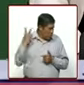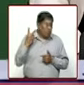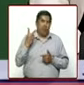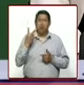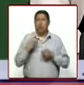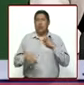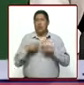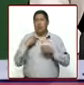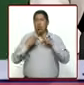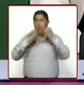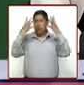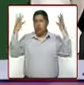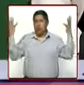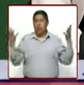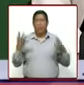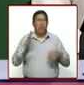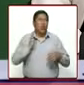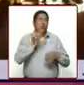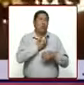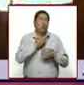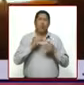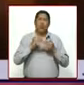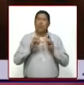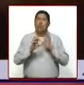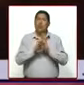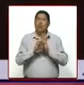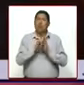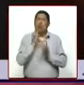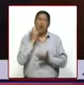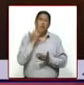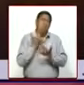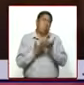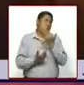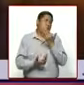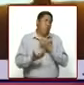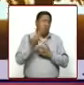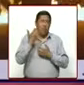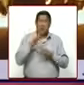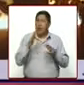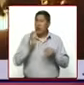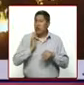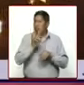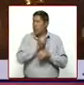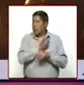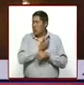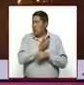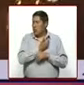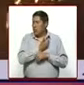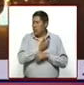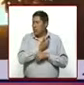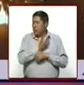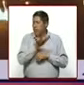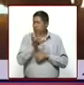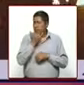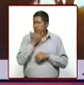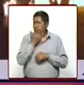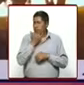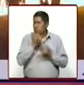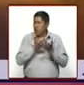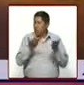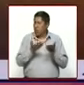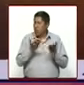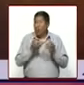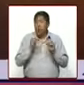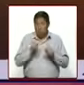que estamos viviendo dentro de nuestro municipio, como el incendio forestal y el tema de agua. Nuestro arroyo, donde